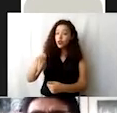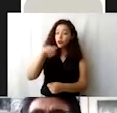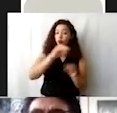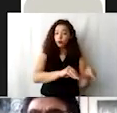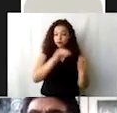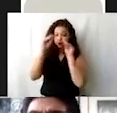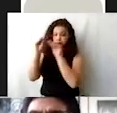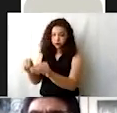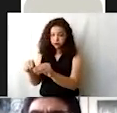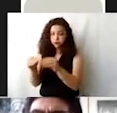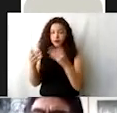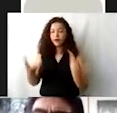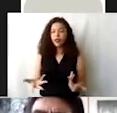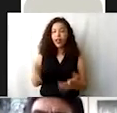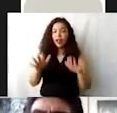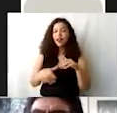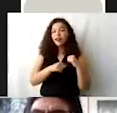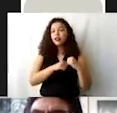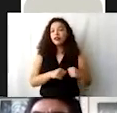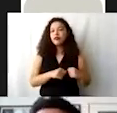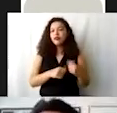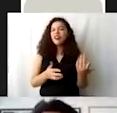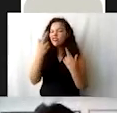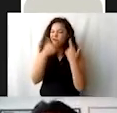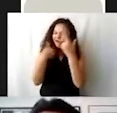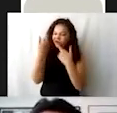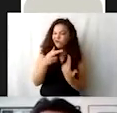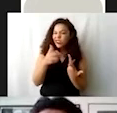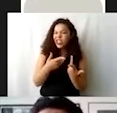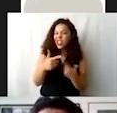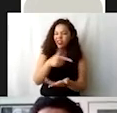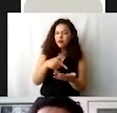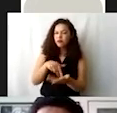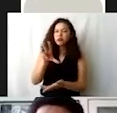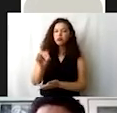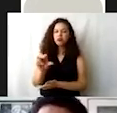En muchas ocasiones la autoridad no verifica el domicilio, ¿sí?